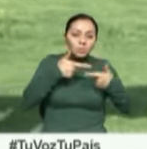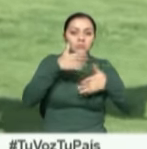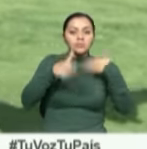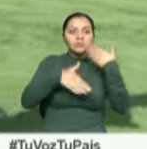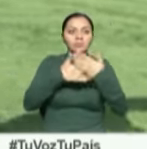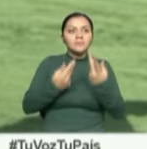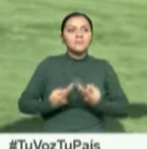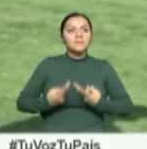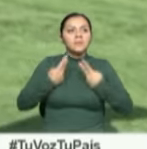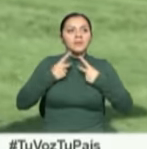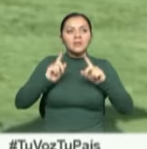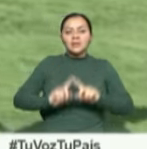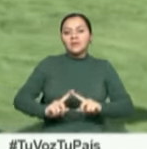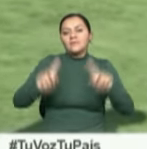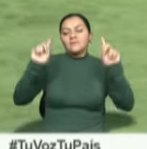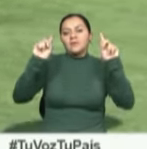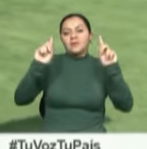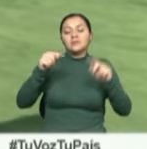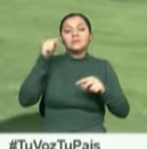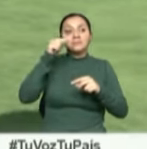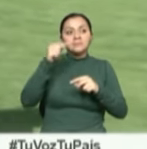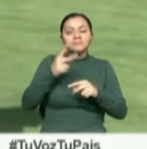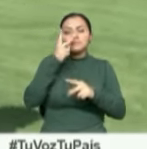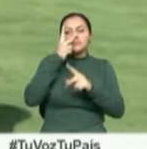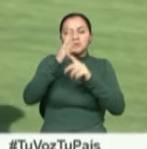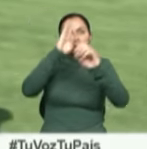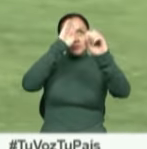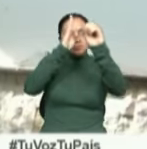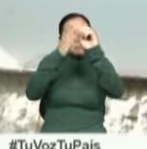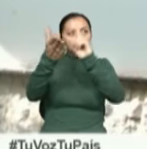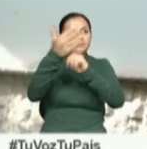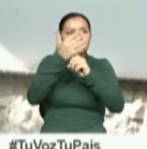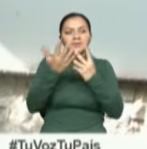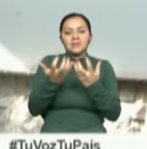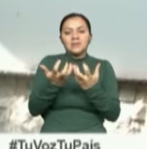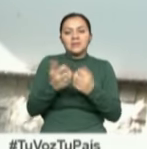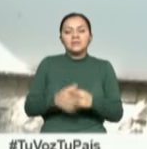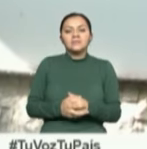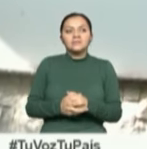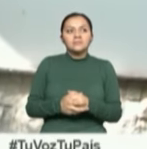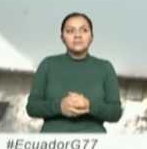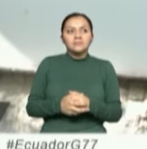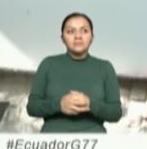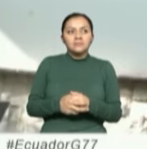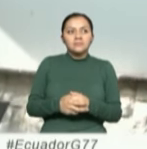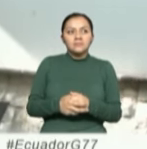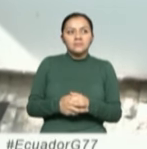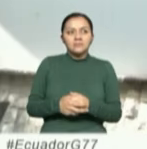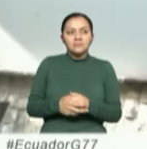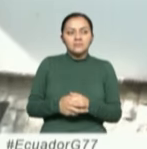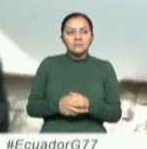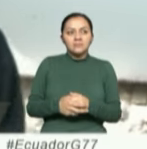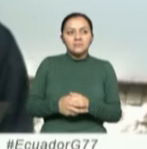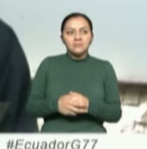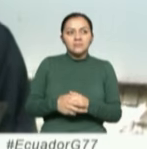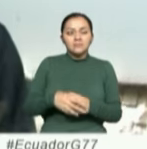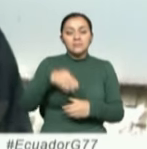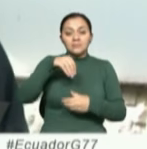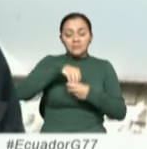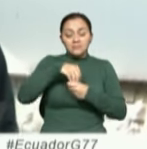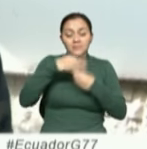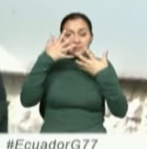vida ha tomado un nuevo giro, pues se ha planteado metas por cumplir. Después de que me hice la cirugía del